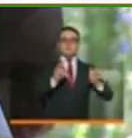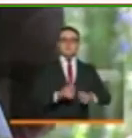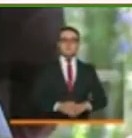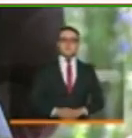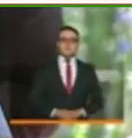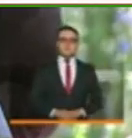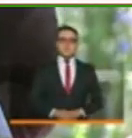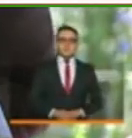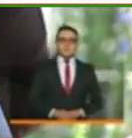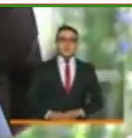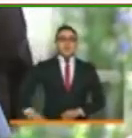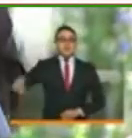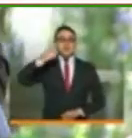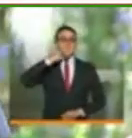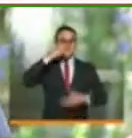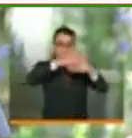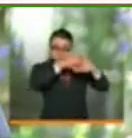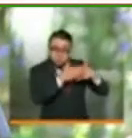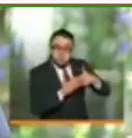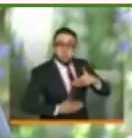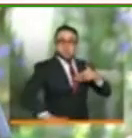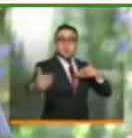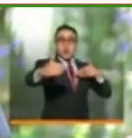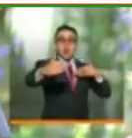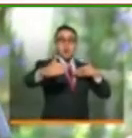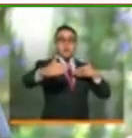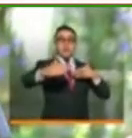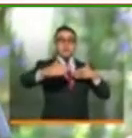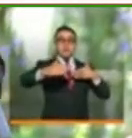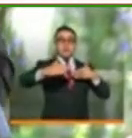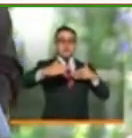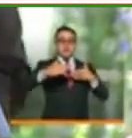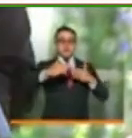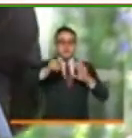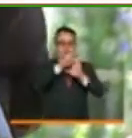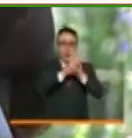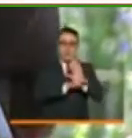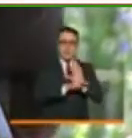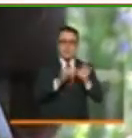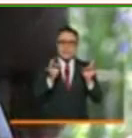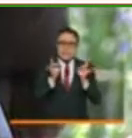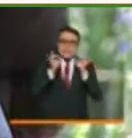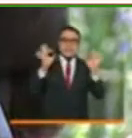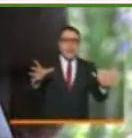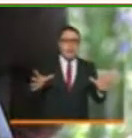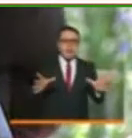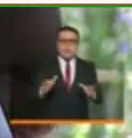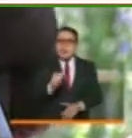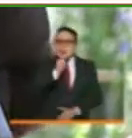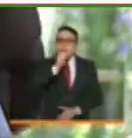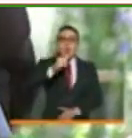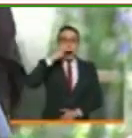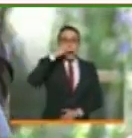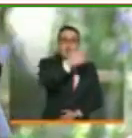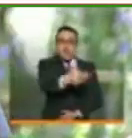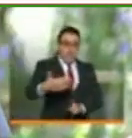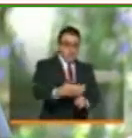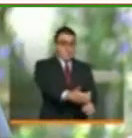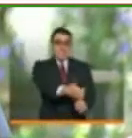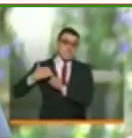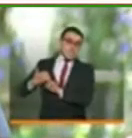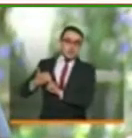Necesitamos abolir para siempre ese crimen abominable del reclutamiento de